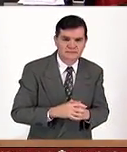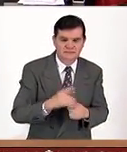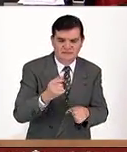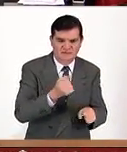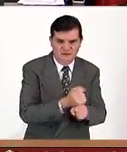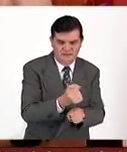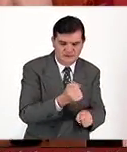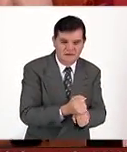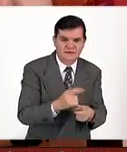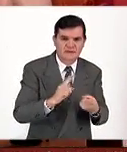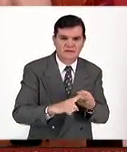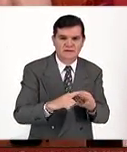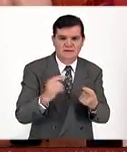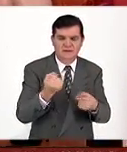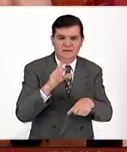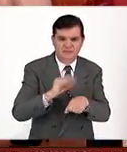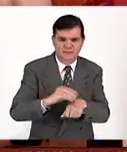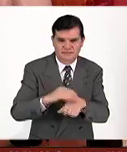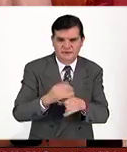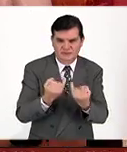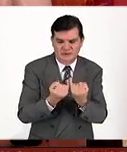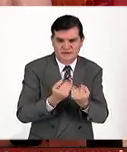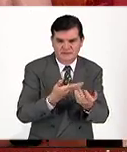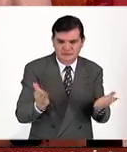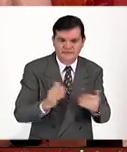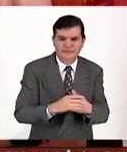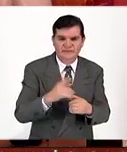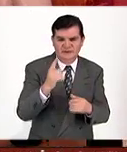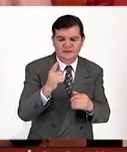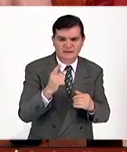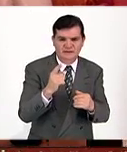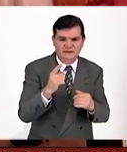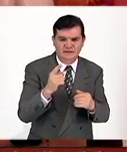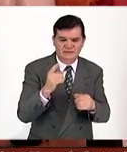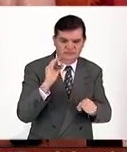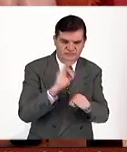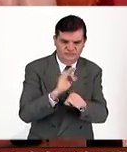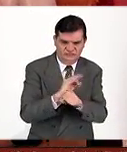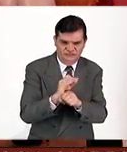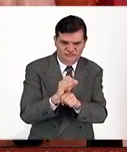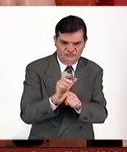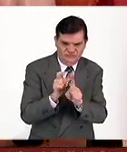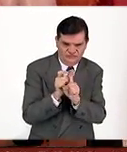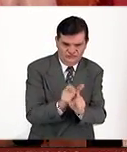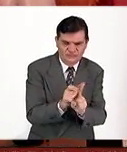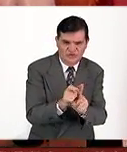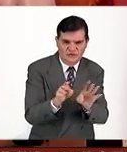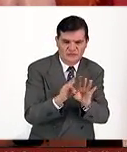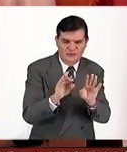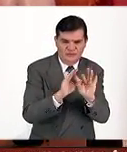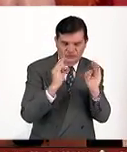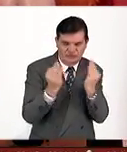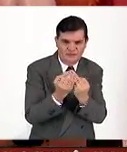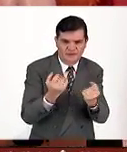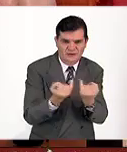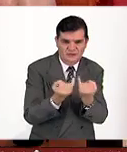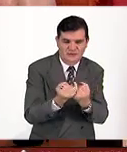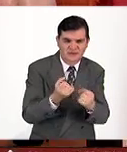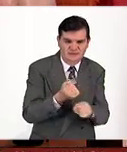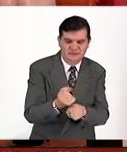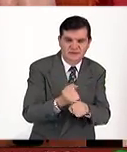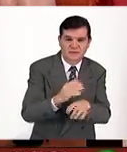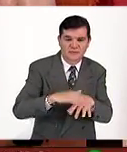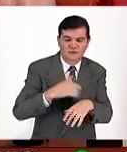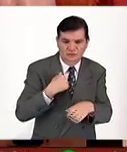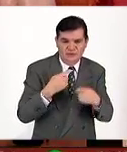el maltrato que la permisividad. Bueno, la sobreprotección es una forma de maltrato. ¿Por qué?